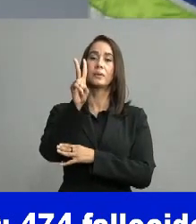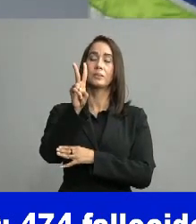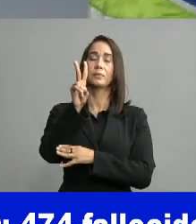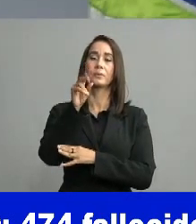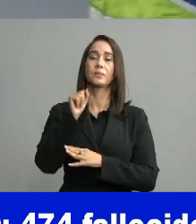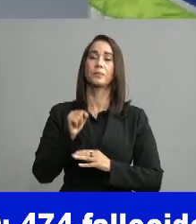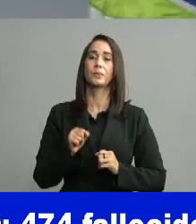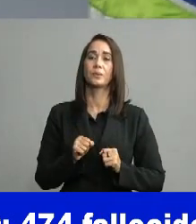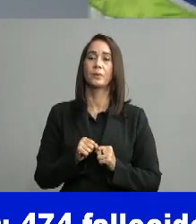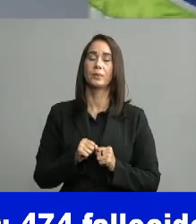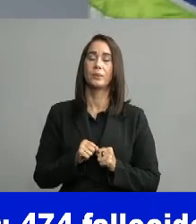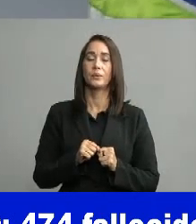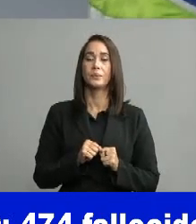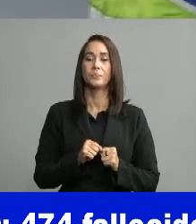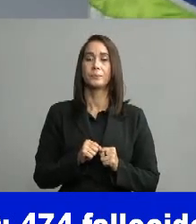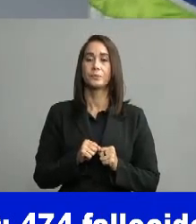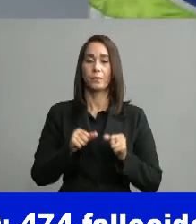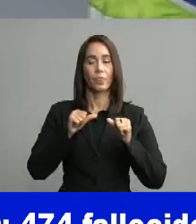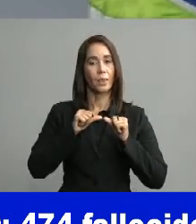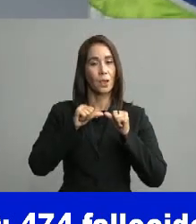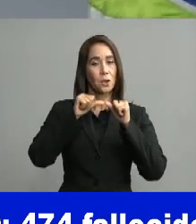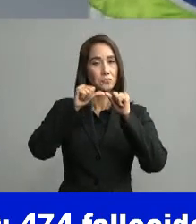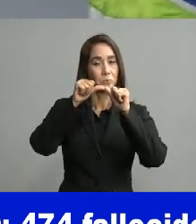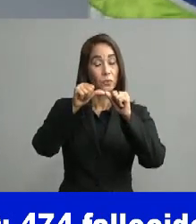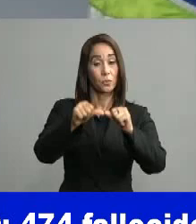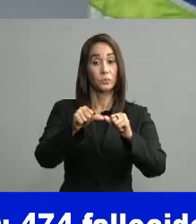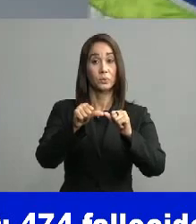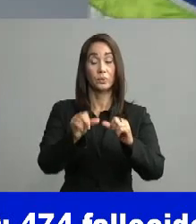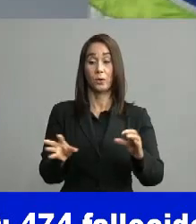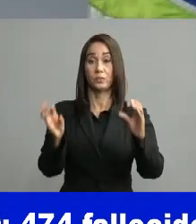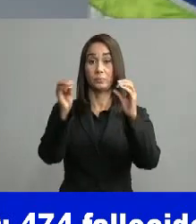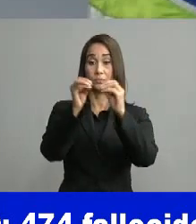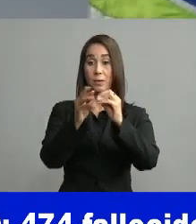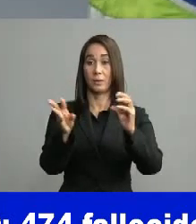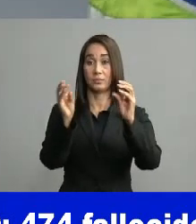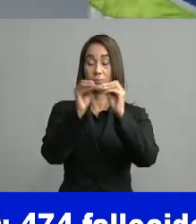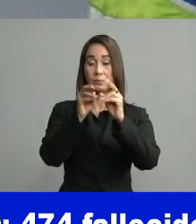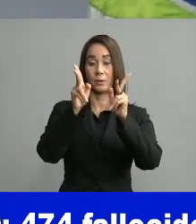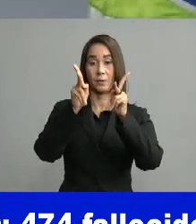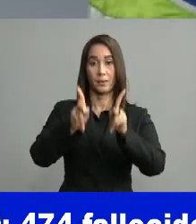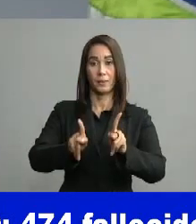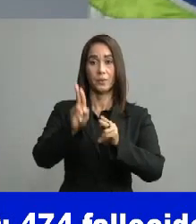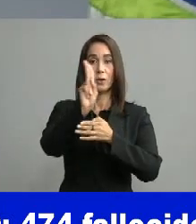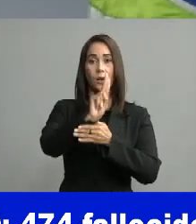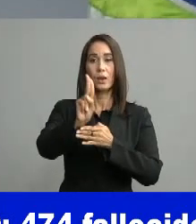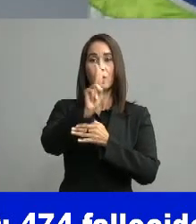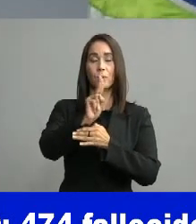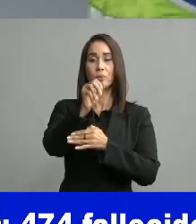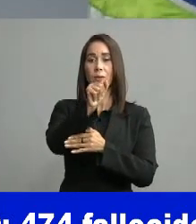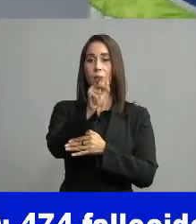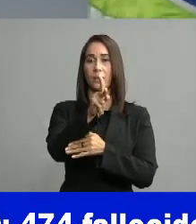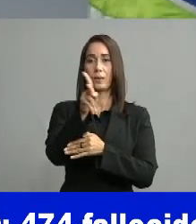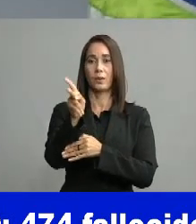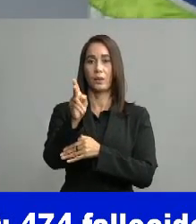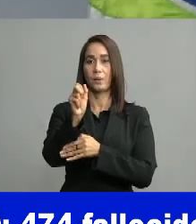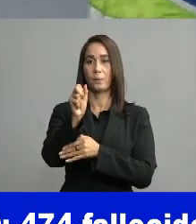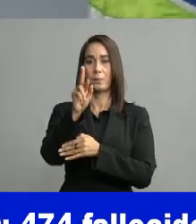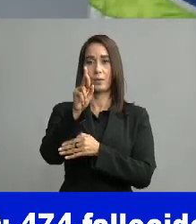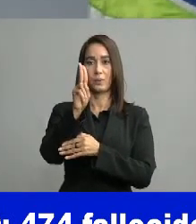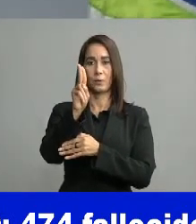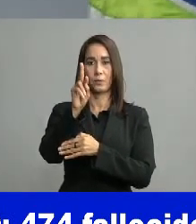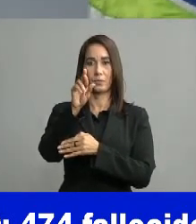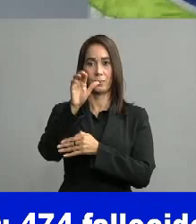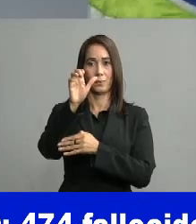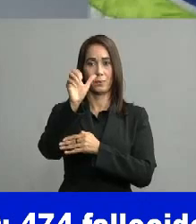352. De modo pues que continúa en ascenso la interacción a través de la plataforma